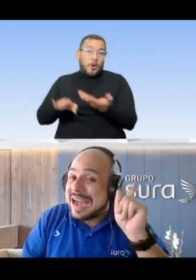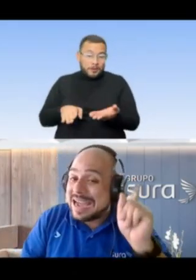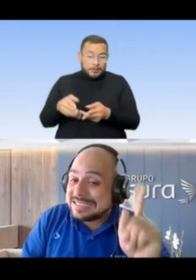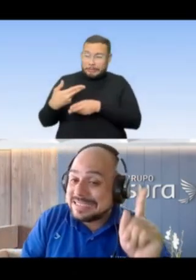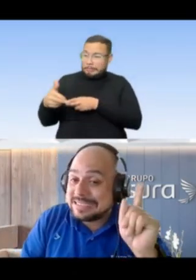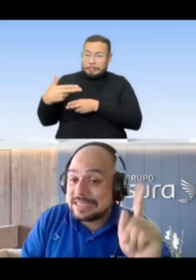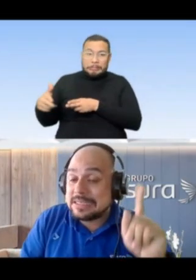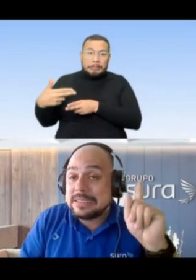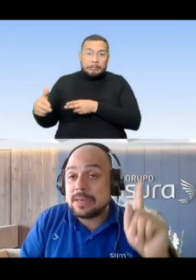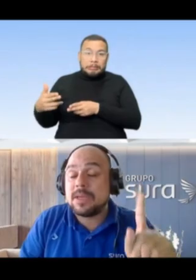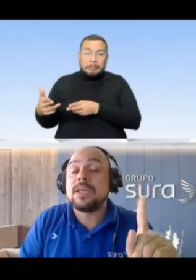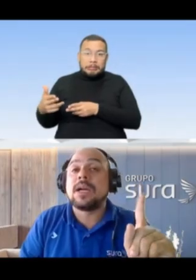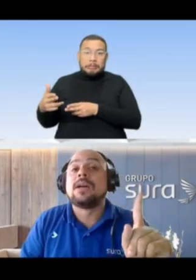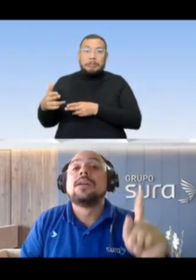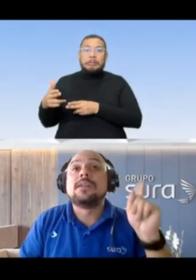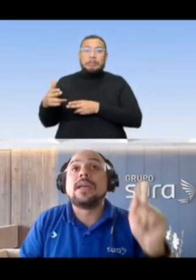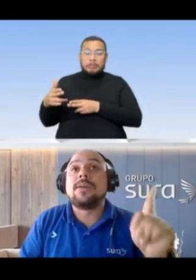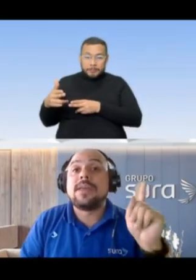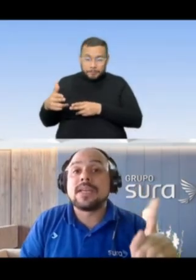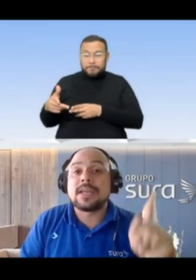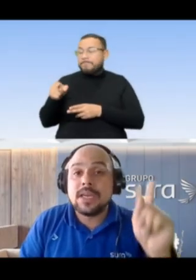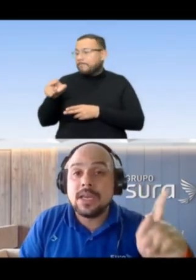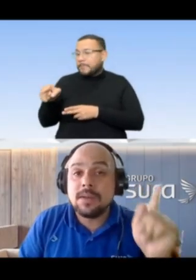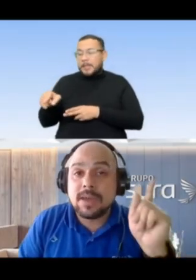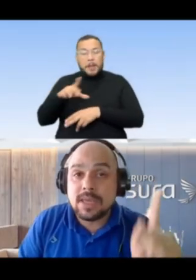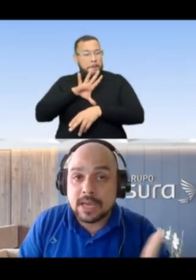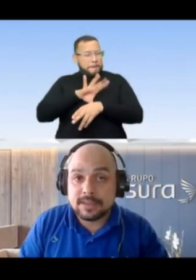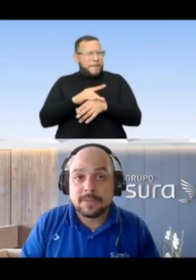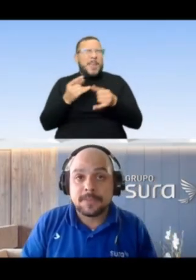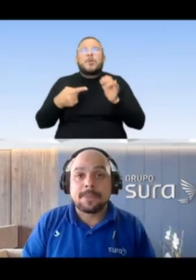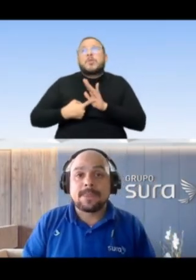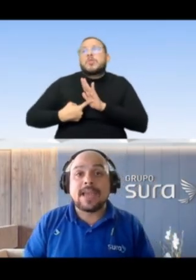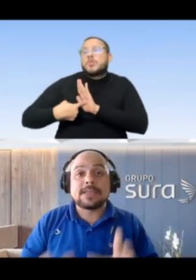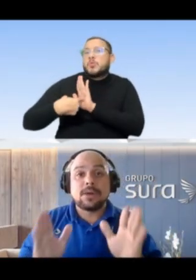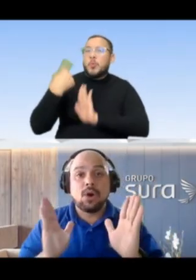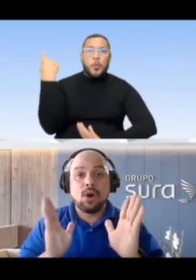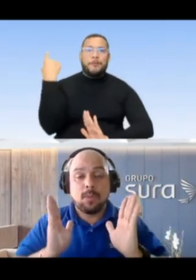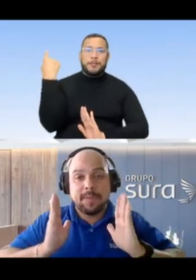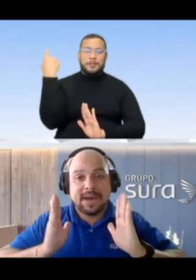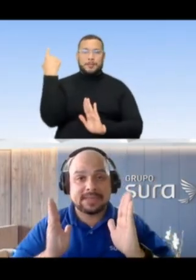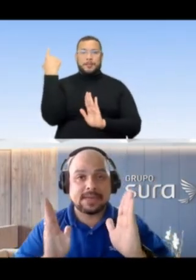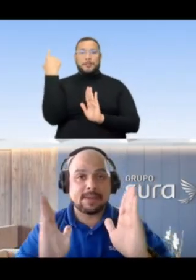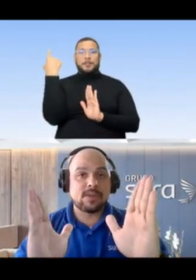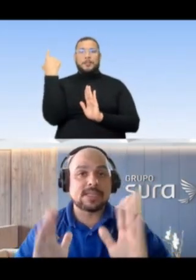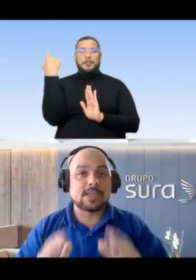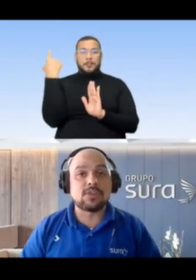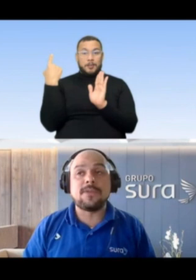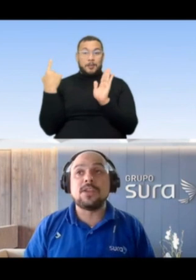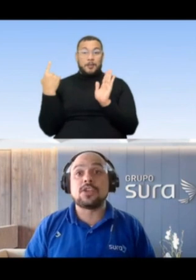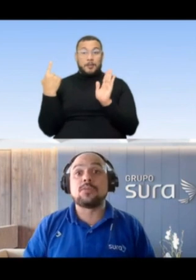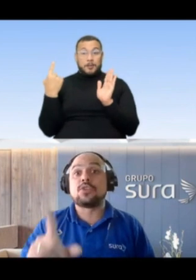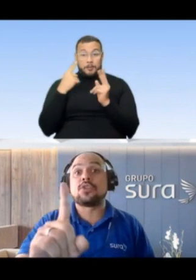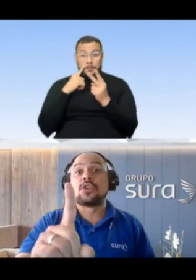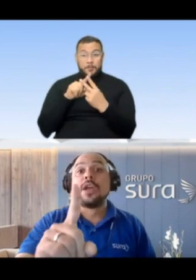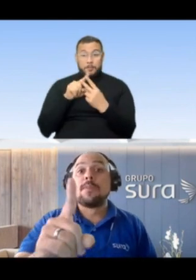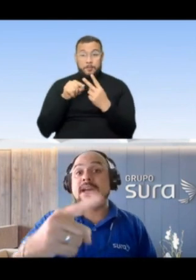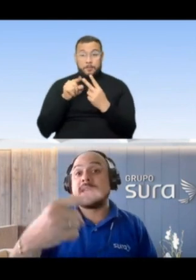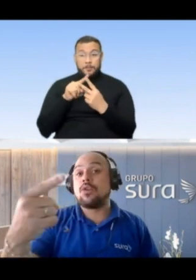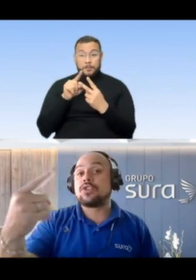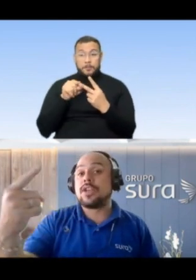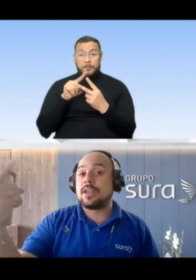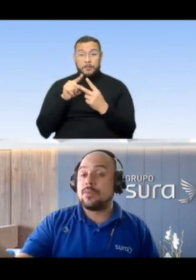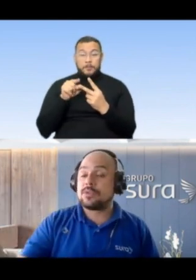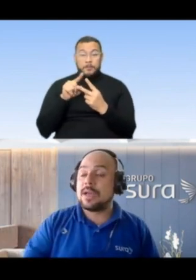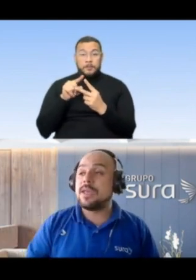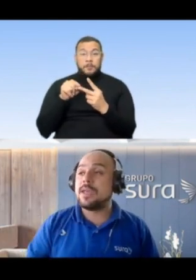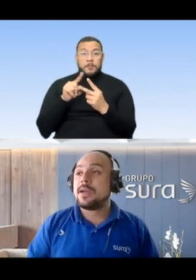Incluso la asistencia médica debe de ser inmediata. ¿Es? Ojo, partamos de esas dos definiciones, muchachos,